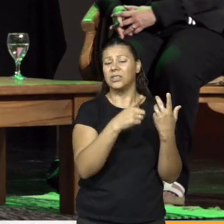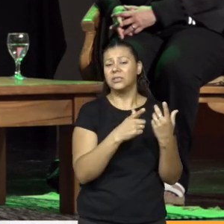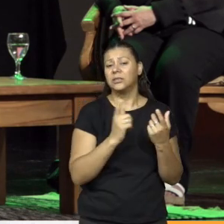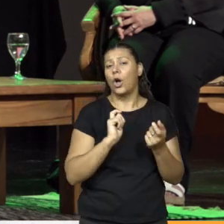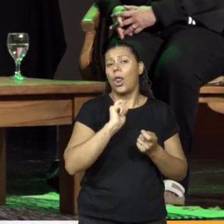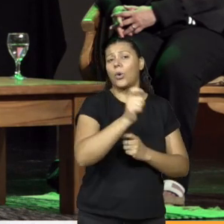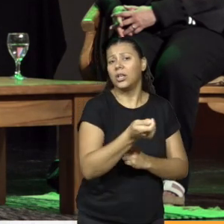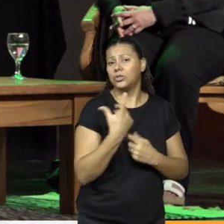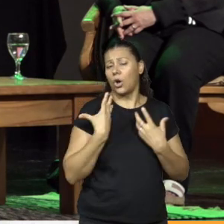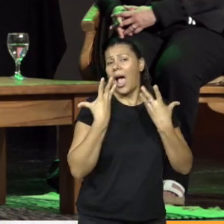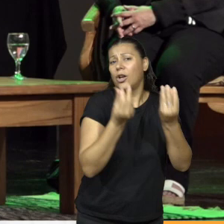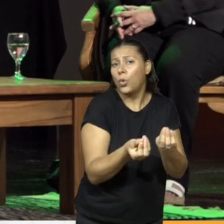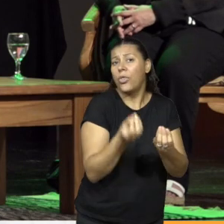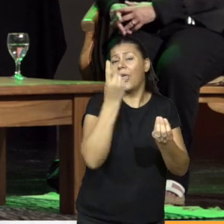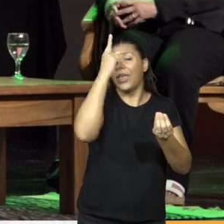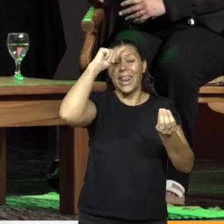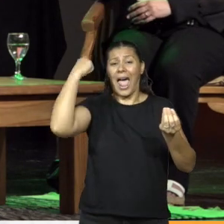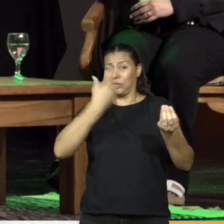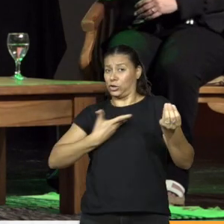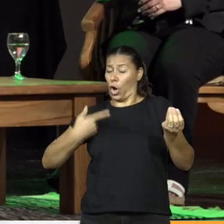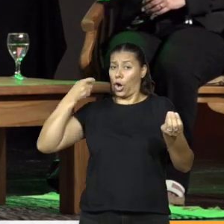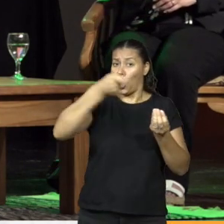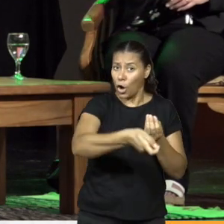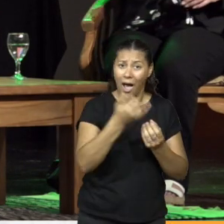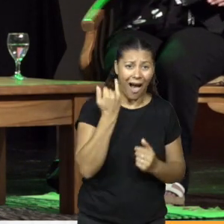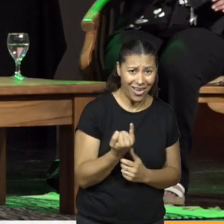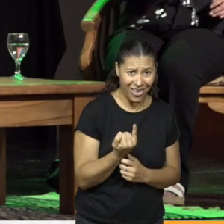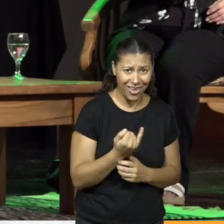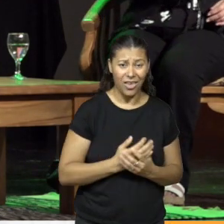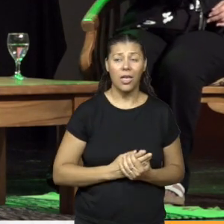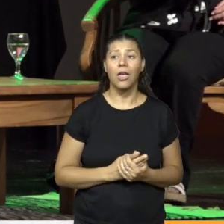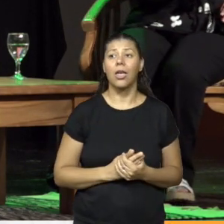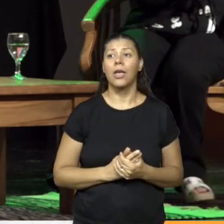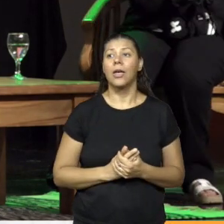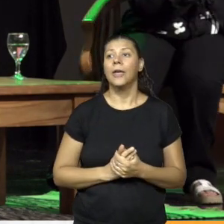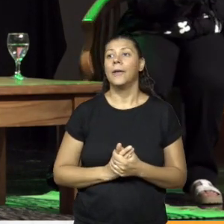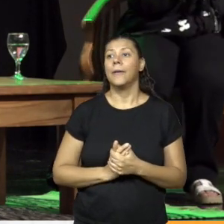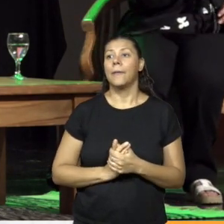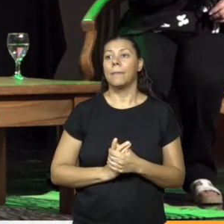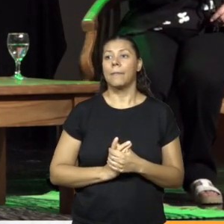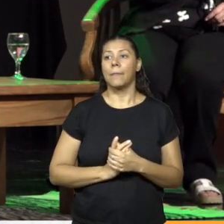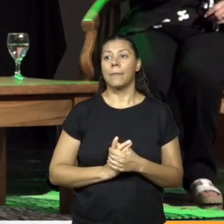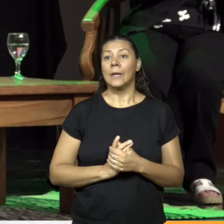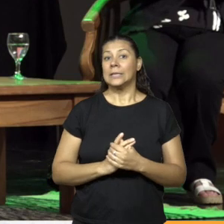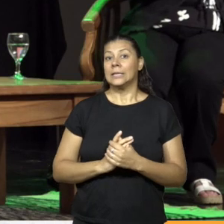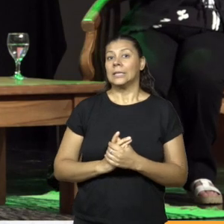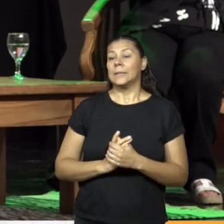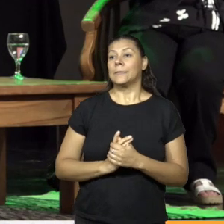parte de la Nación. Te digo,